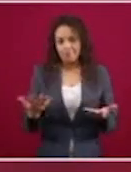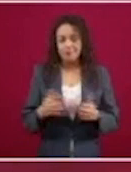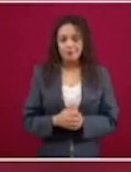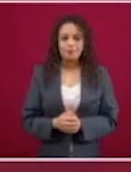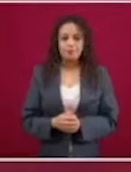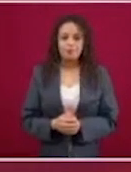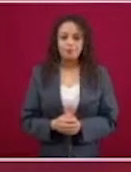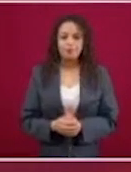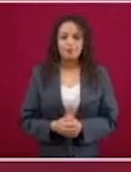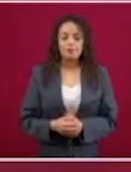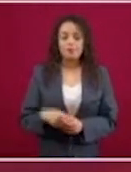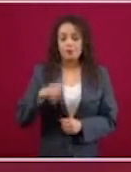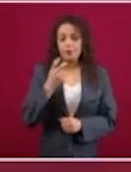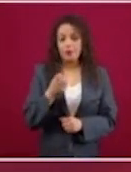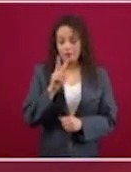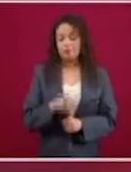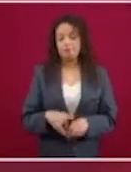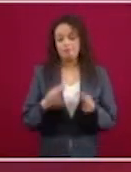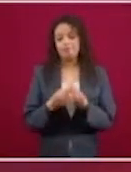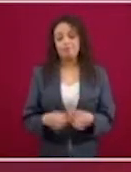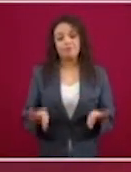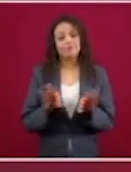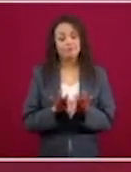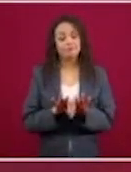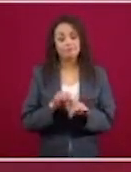algo importante,